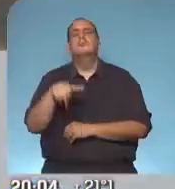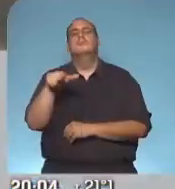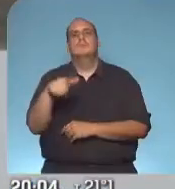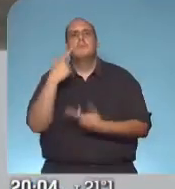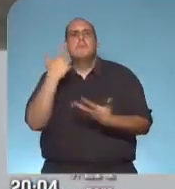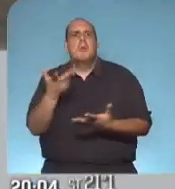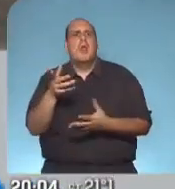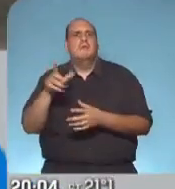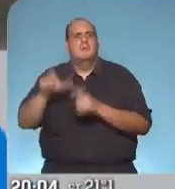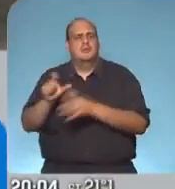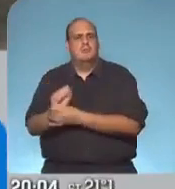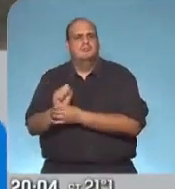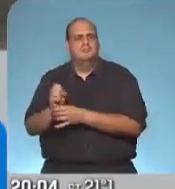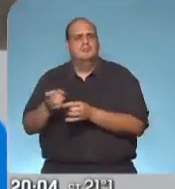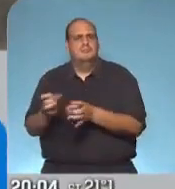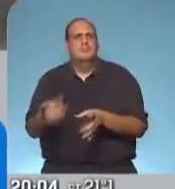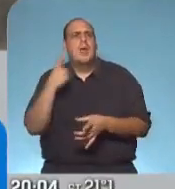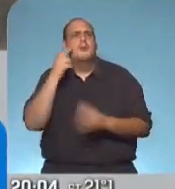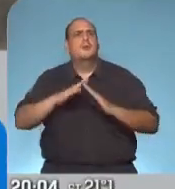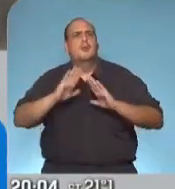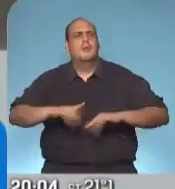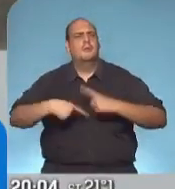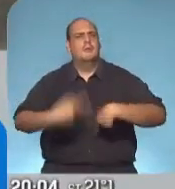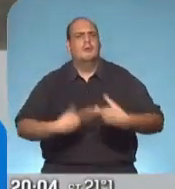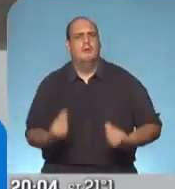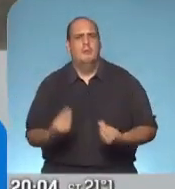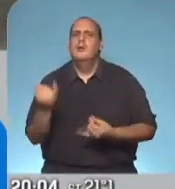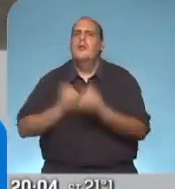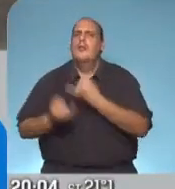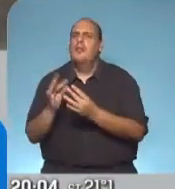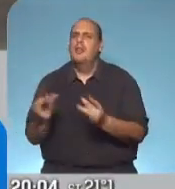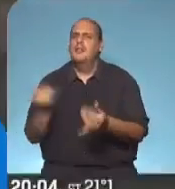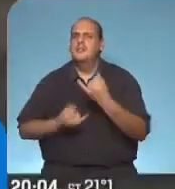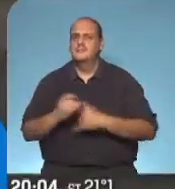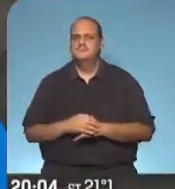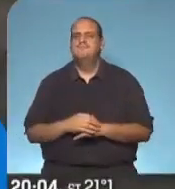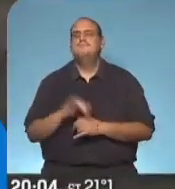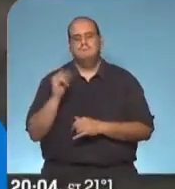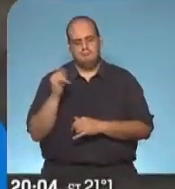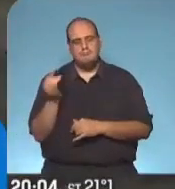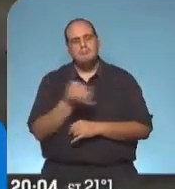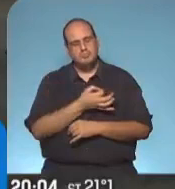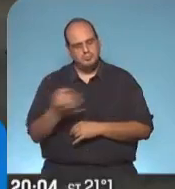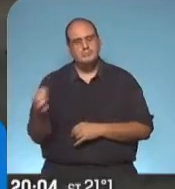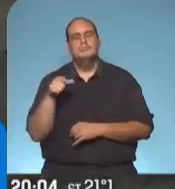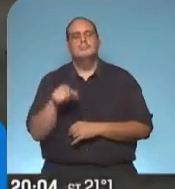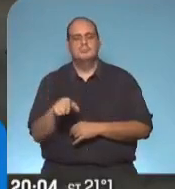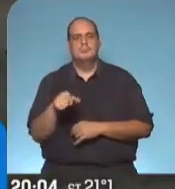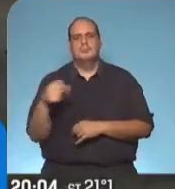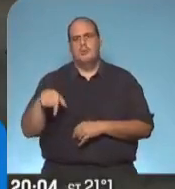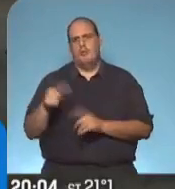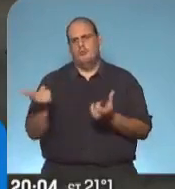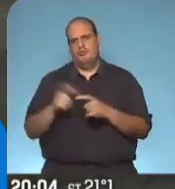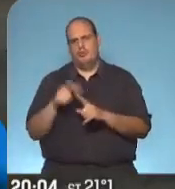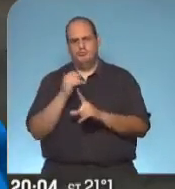continúa con esta cuarentena. Contanos más detalles, Gastón. Así es, Gabriela, la reunión en horas del